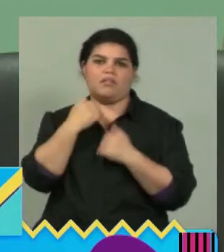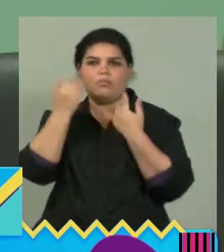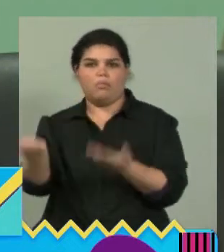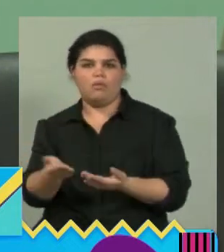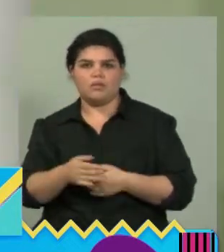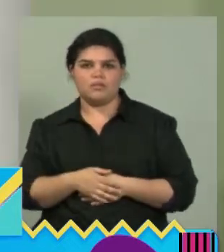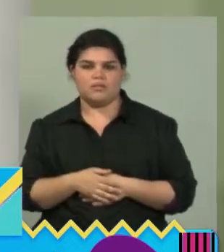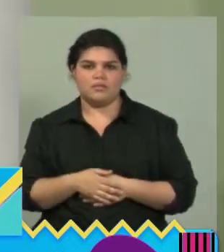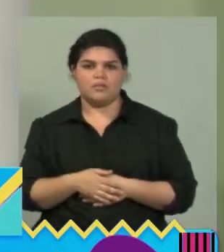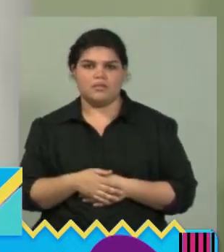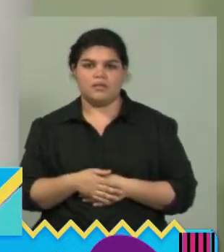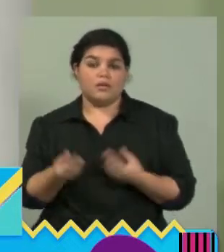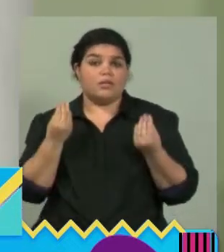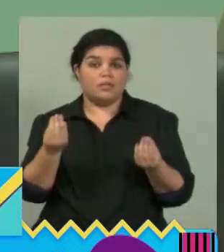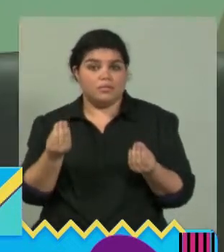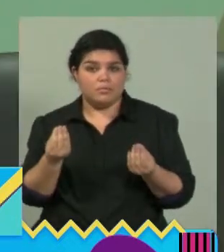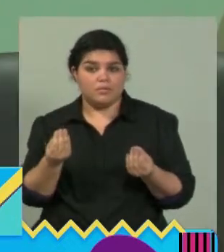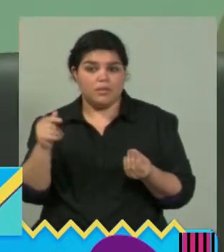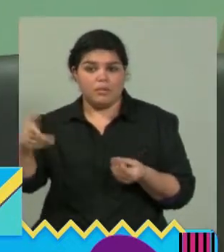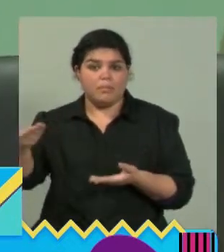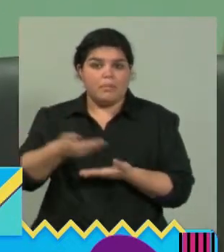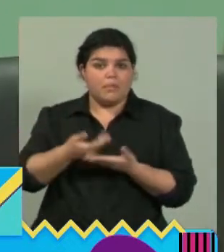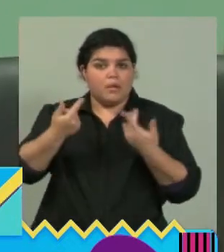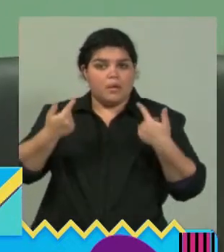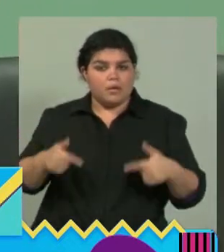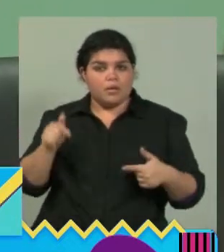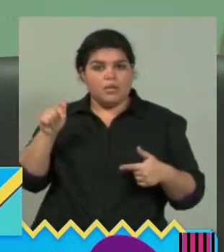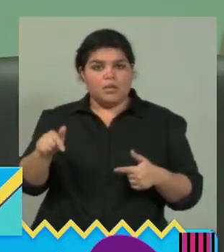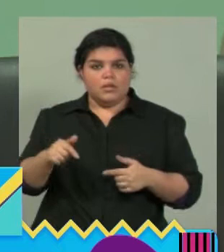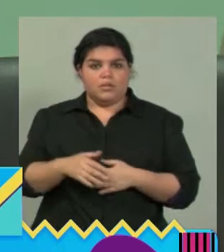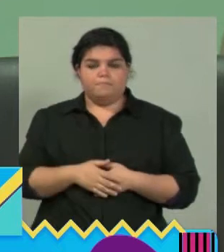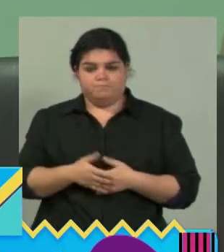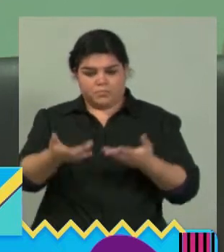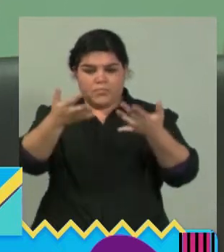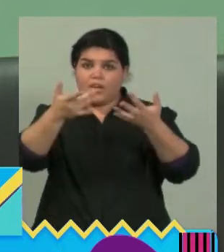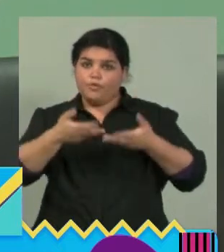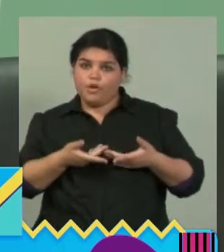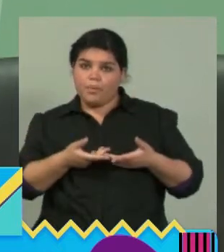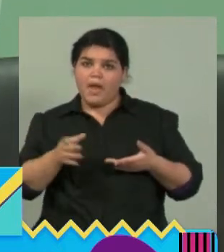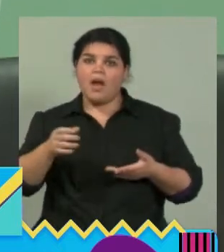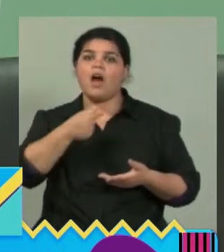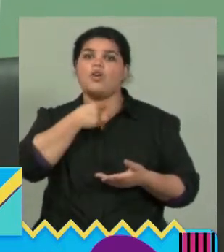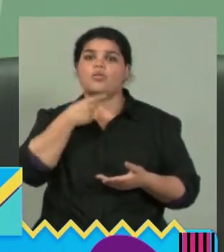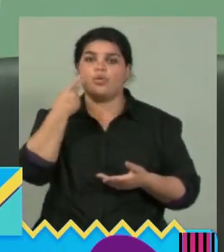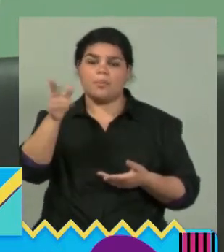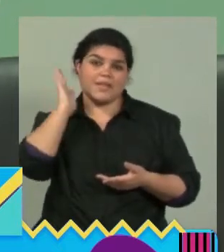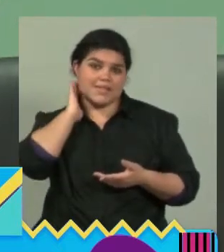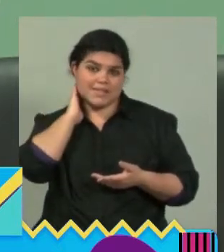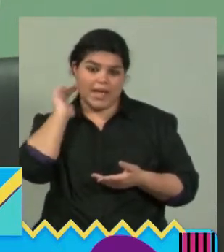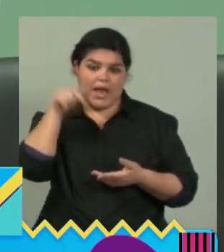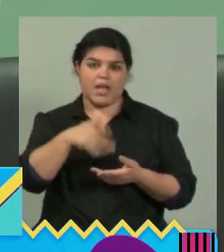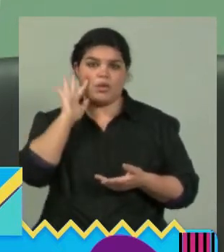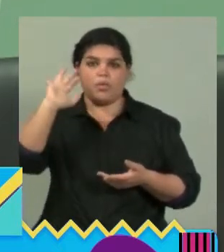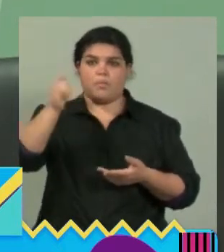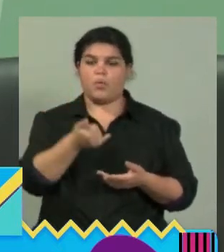que nosotros cuando recibimos los informes en agosto de 2016, en donde